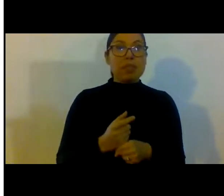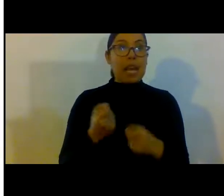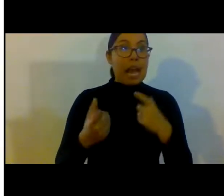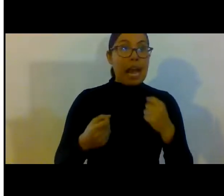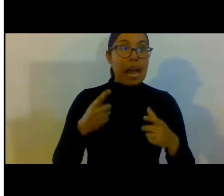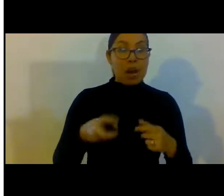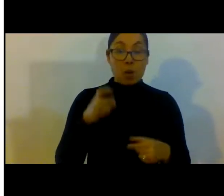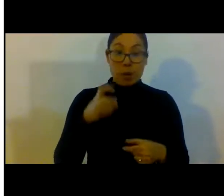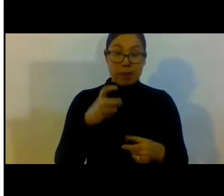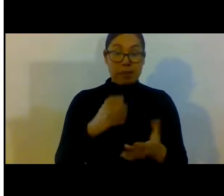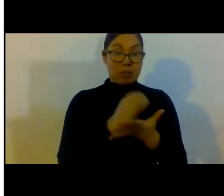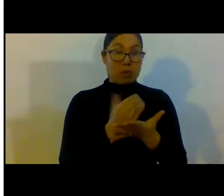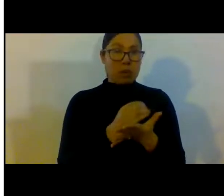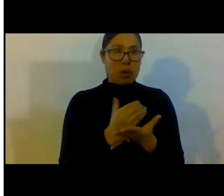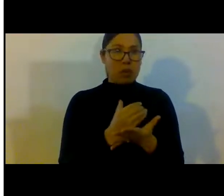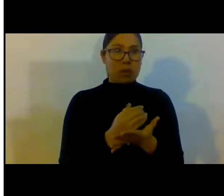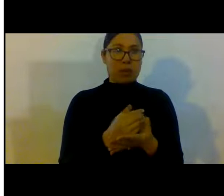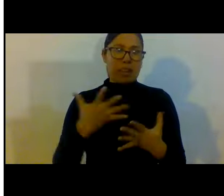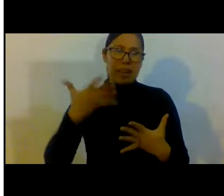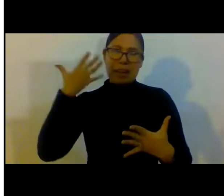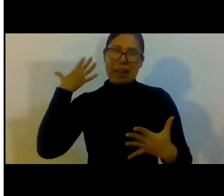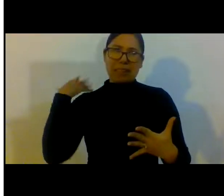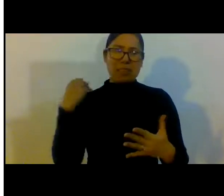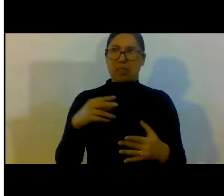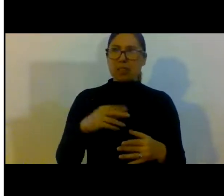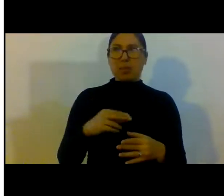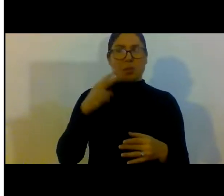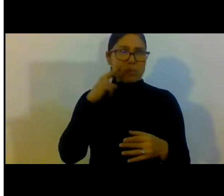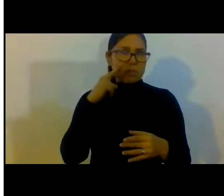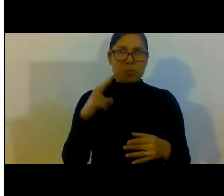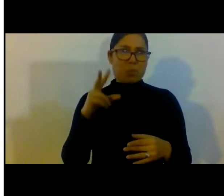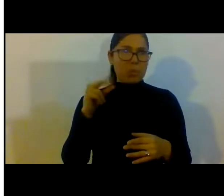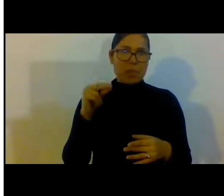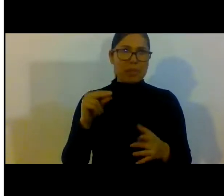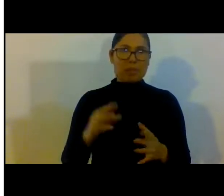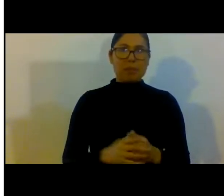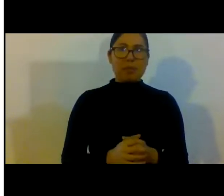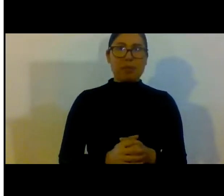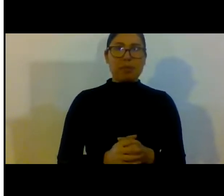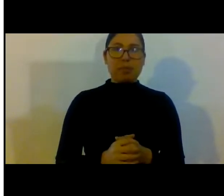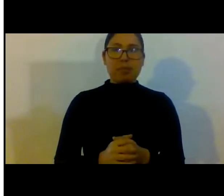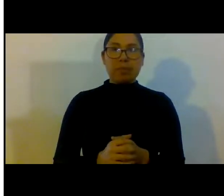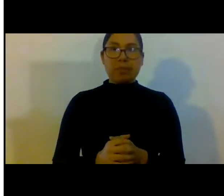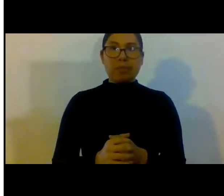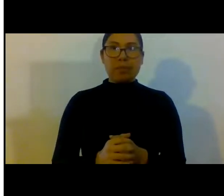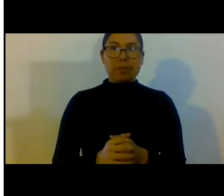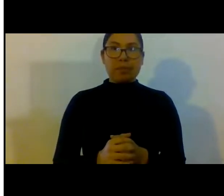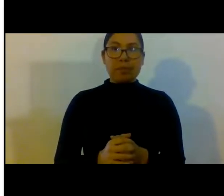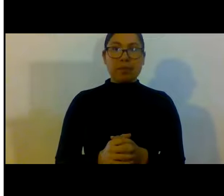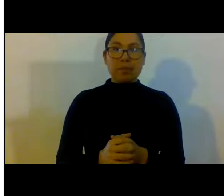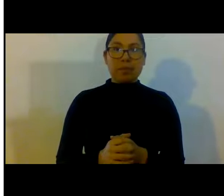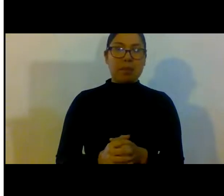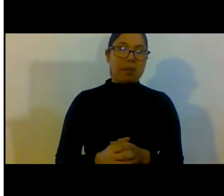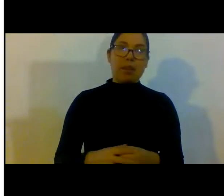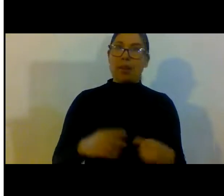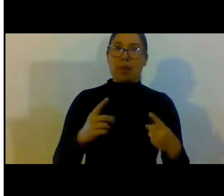vean las preguntas, cómo te lleva a preguntas que tal vez son un poquito más de sentirlo. ¿Qué fue lo que más les gustó? Y poder